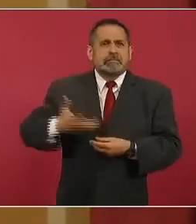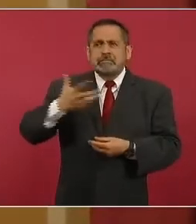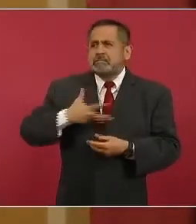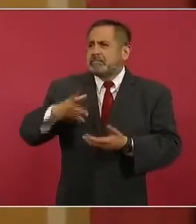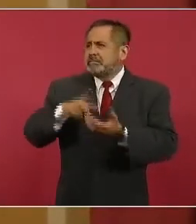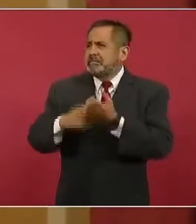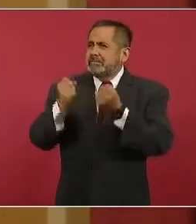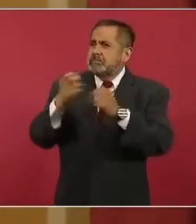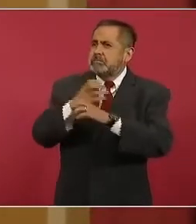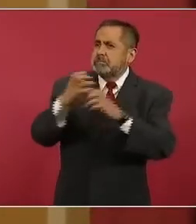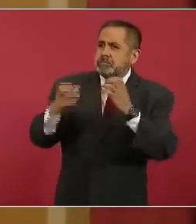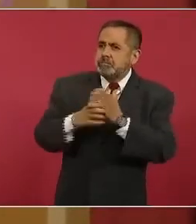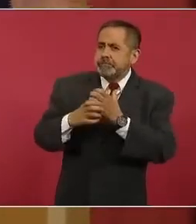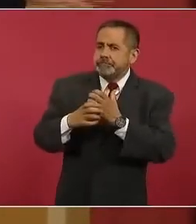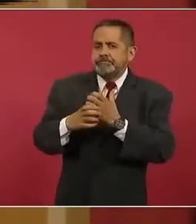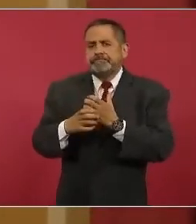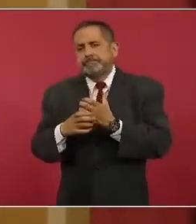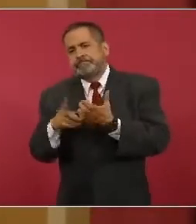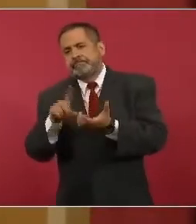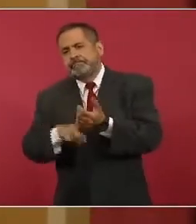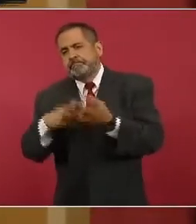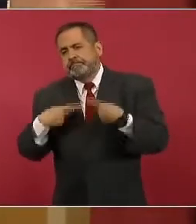aquí tenemos un gran potencial